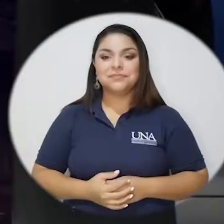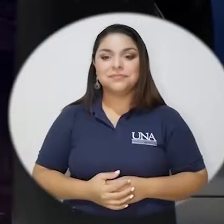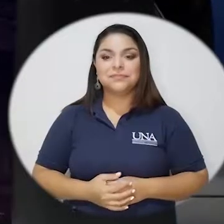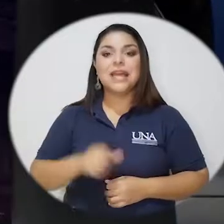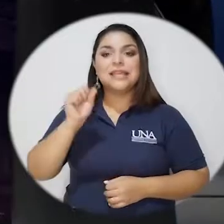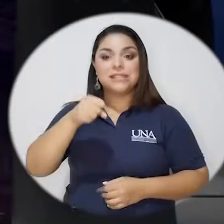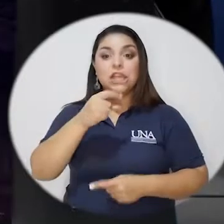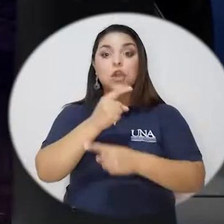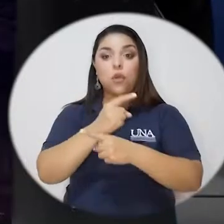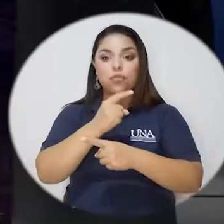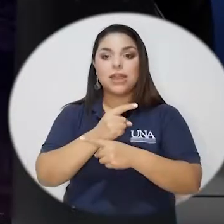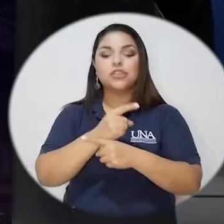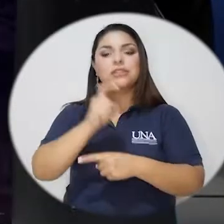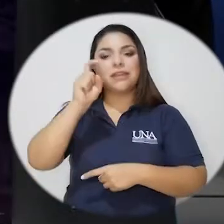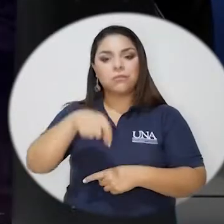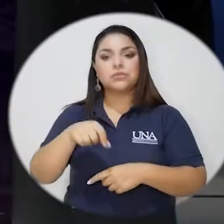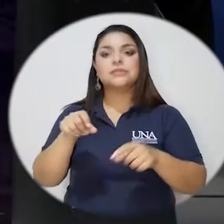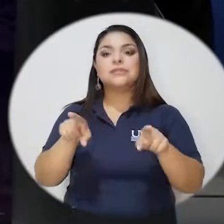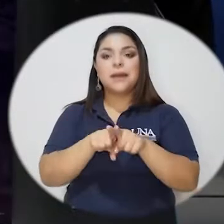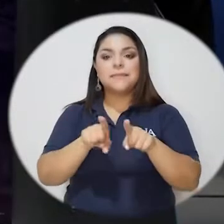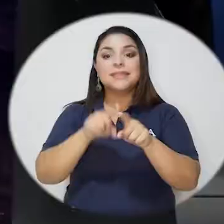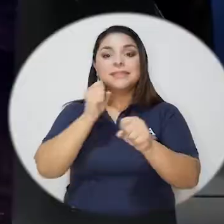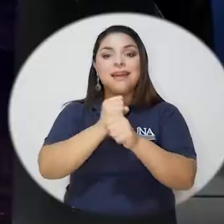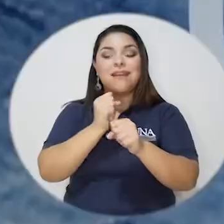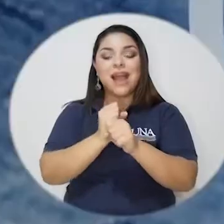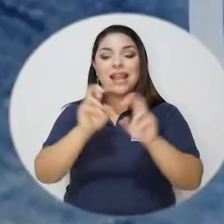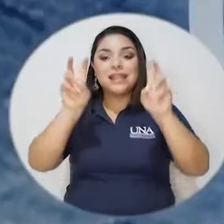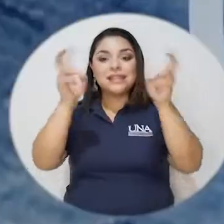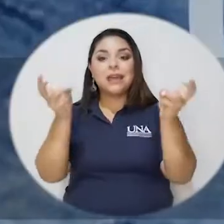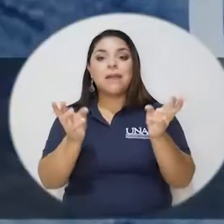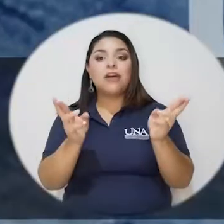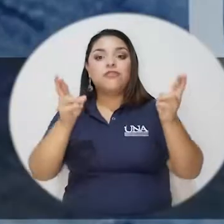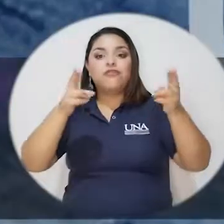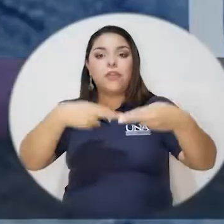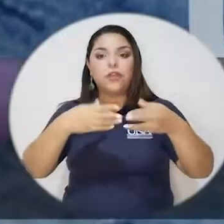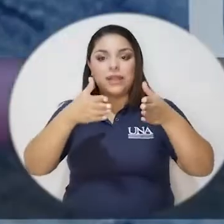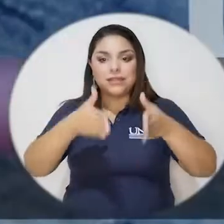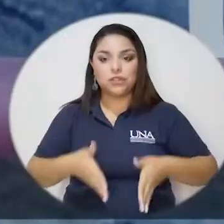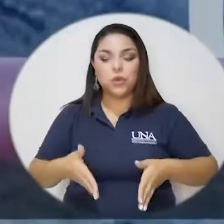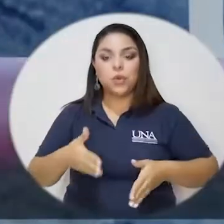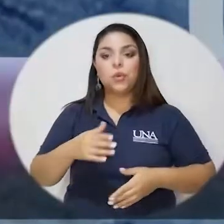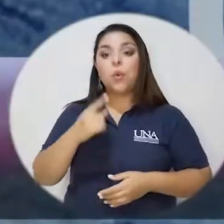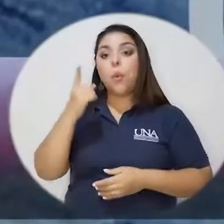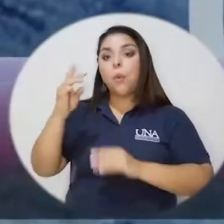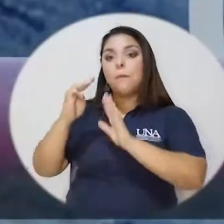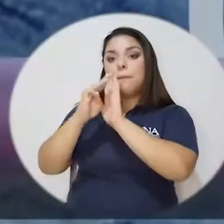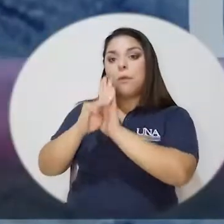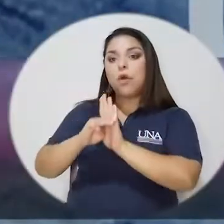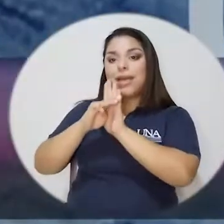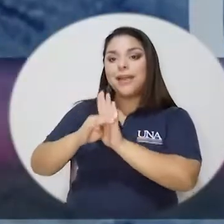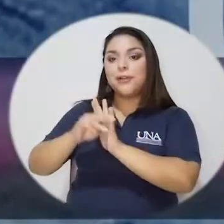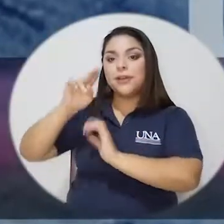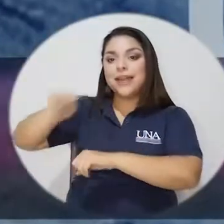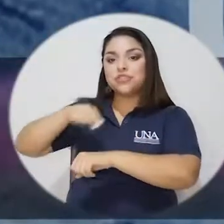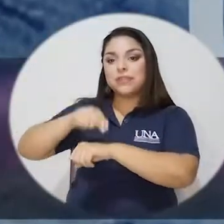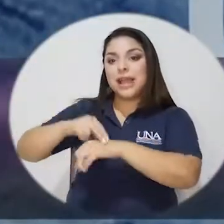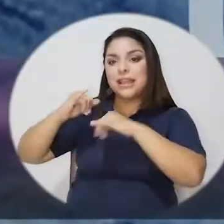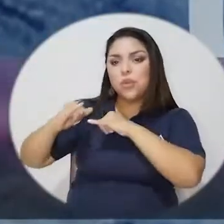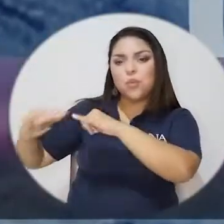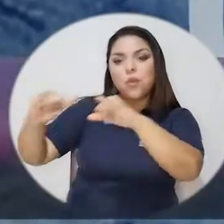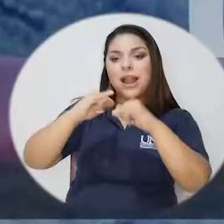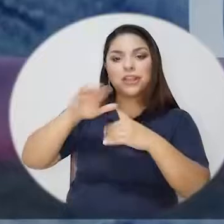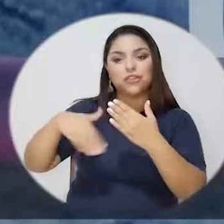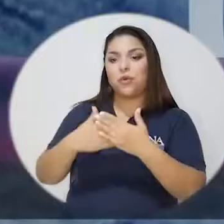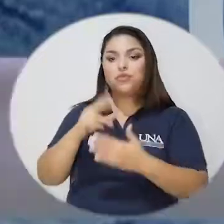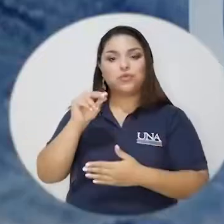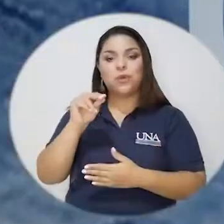importantes. Sí, definitivamente también hay que trabajar el tema de la regionalización. No podemos seguir trabajando con un modelo nacional estándar